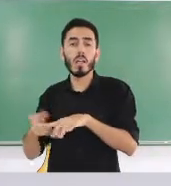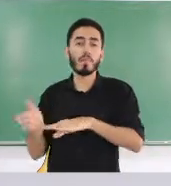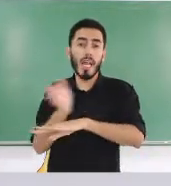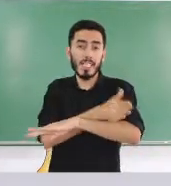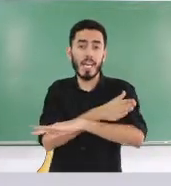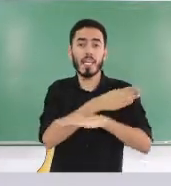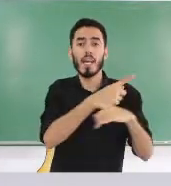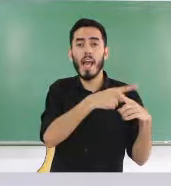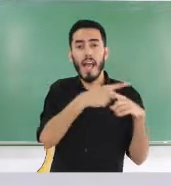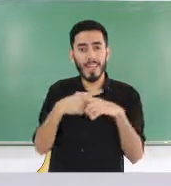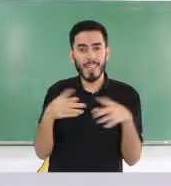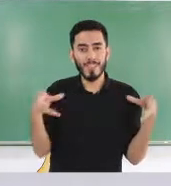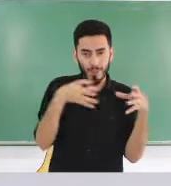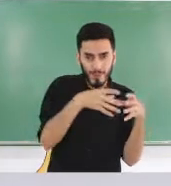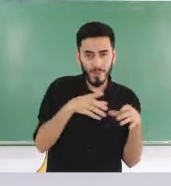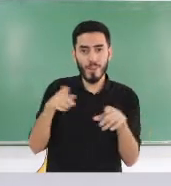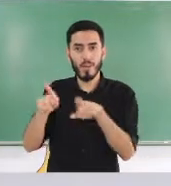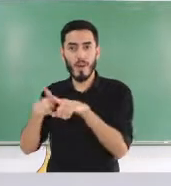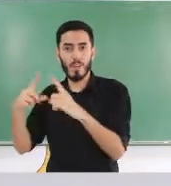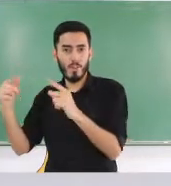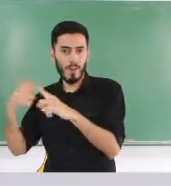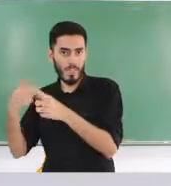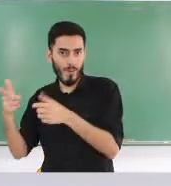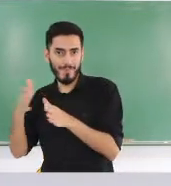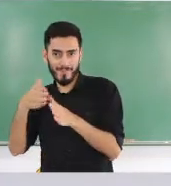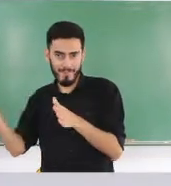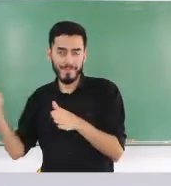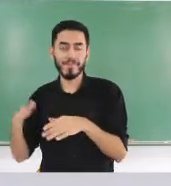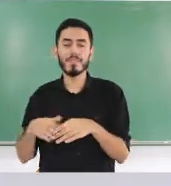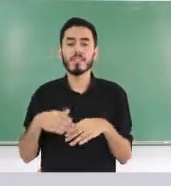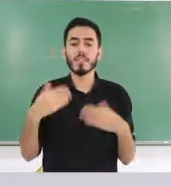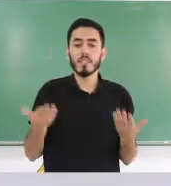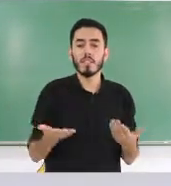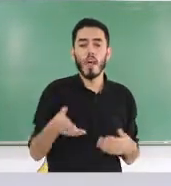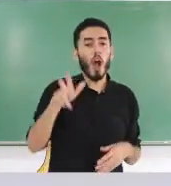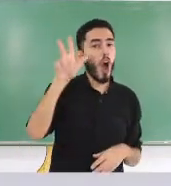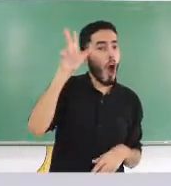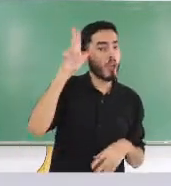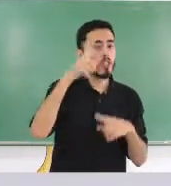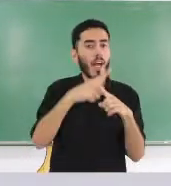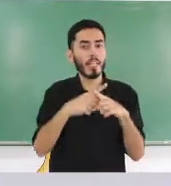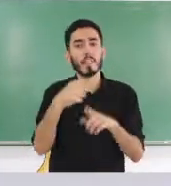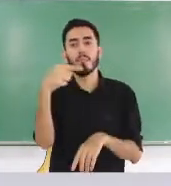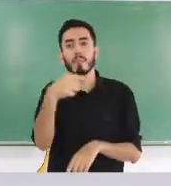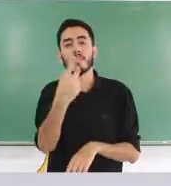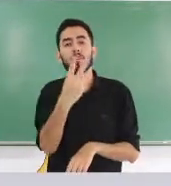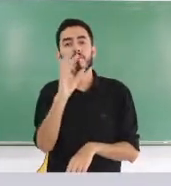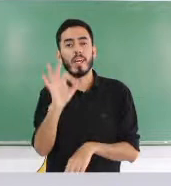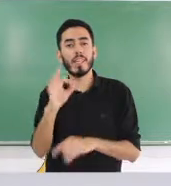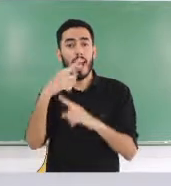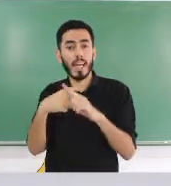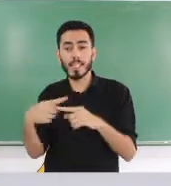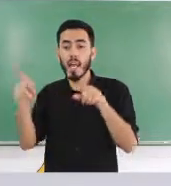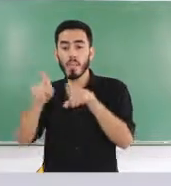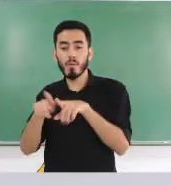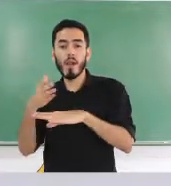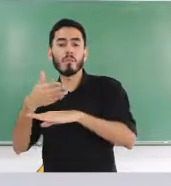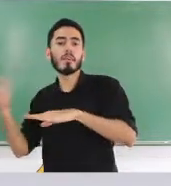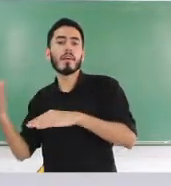decir, 8X menos 20X. Y, por otra parte, voy a tener menos